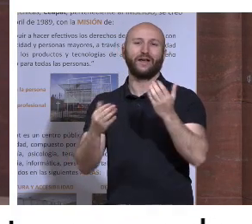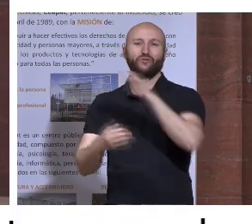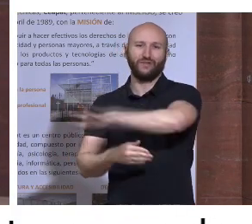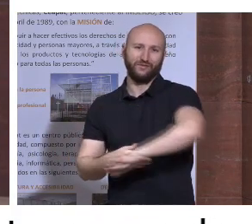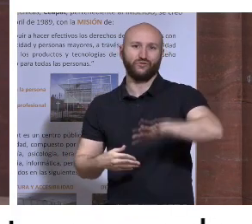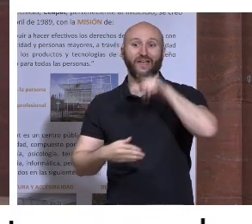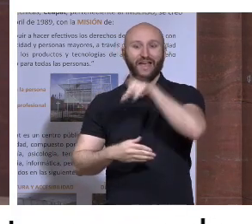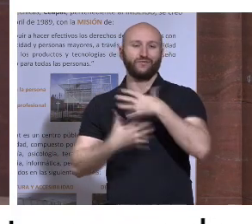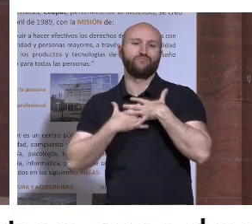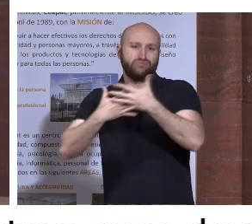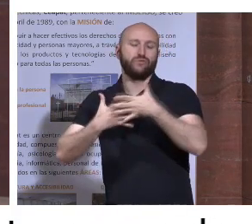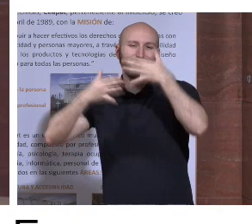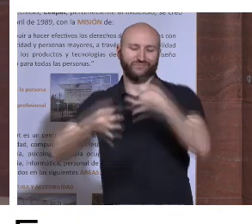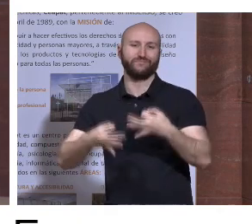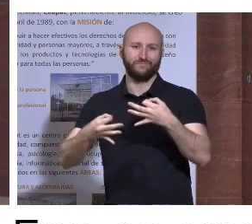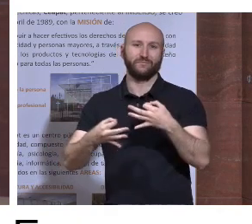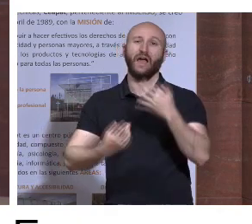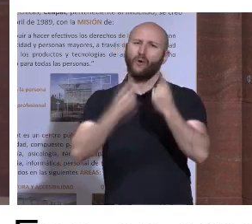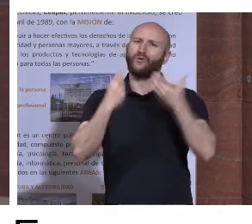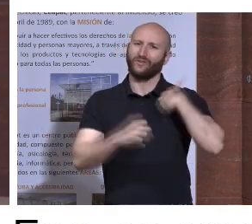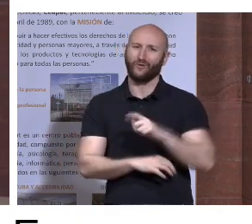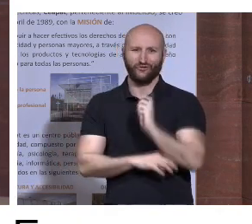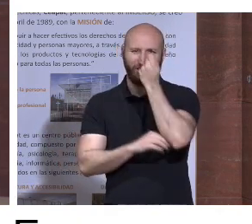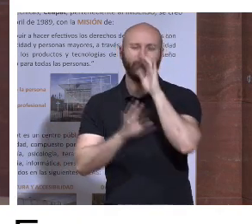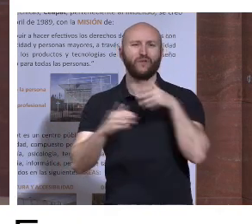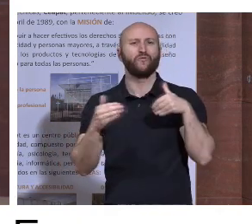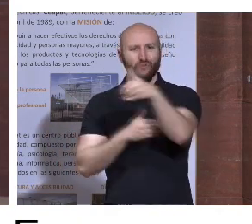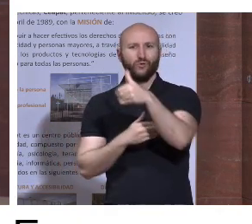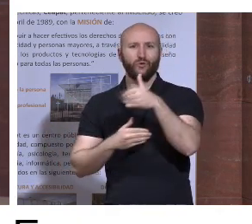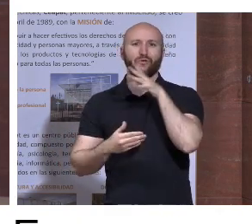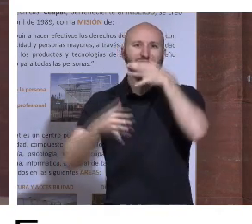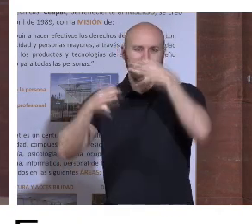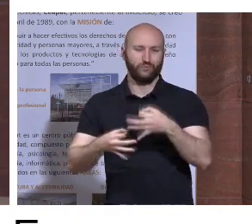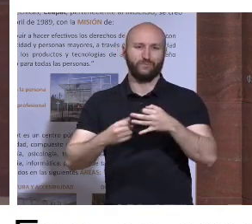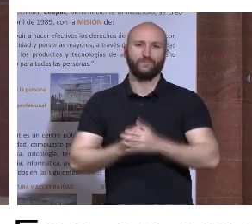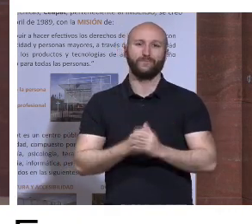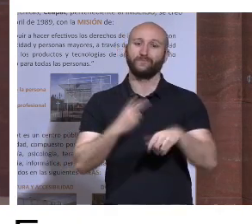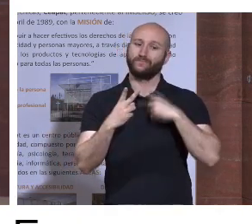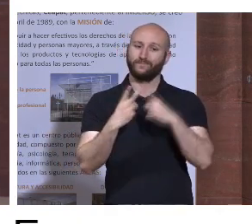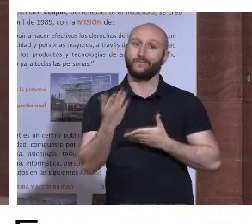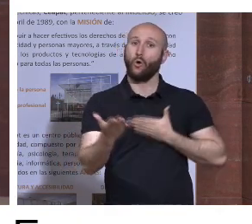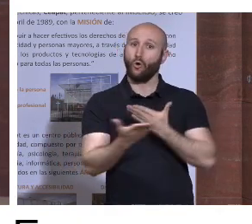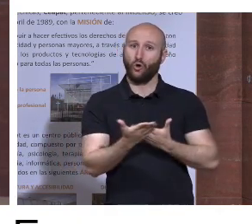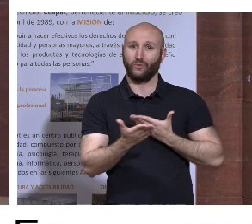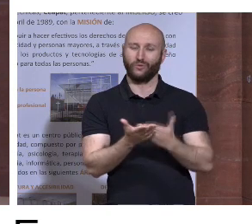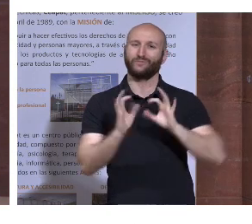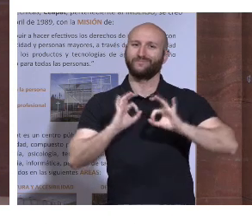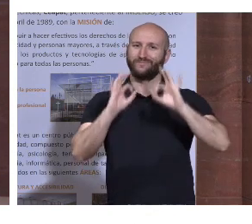que lograremos. Se ha logrado ya en algunos, pero lograremos. Ha realizado contribuciones fundamentales para